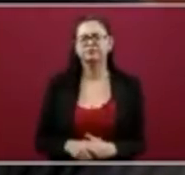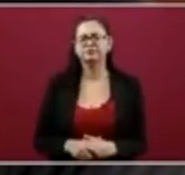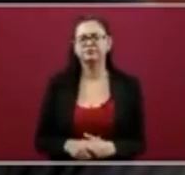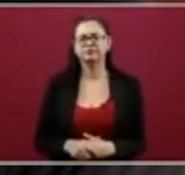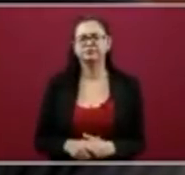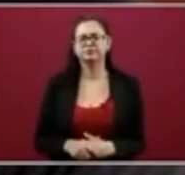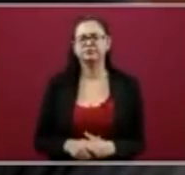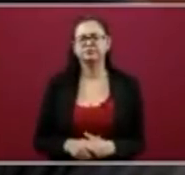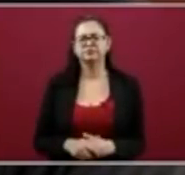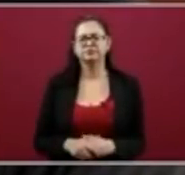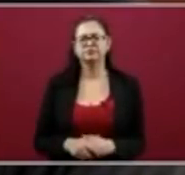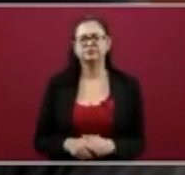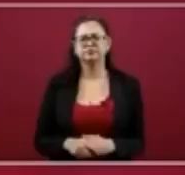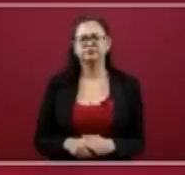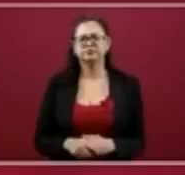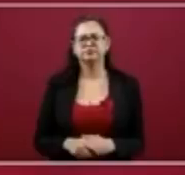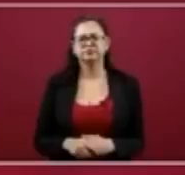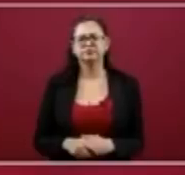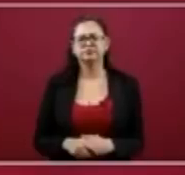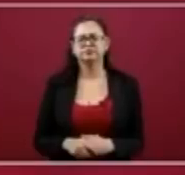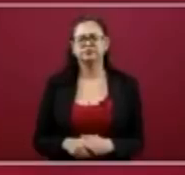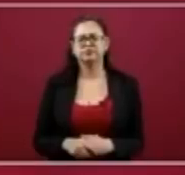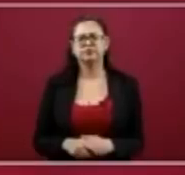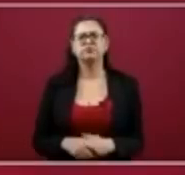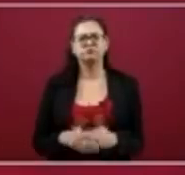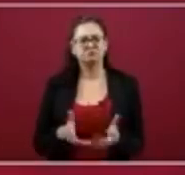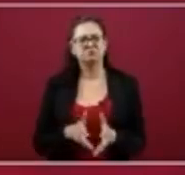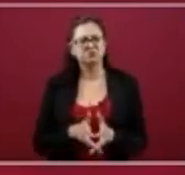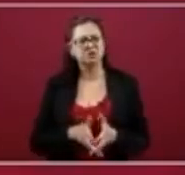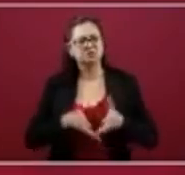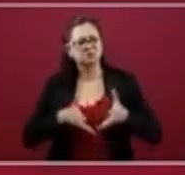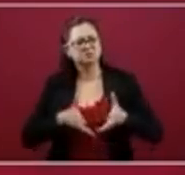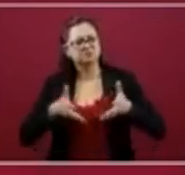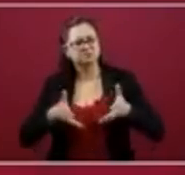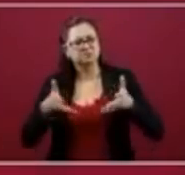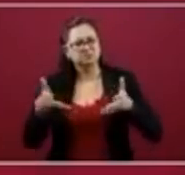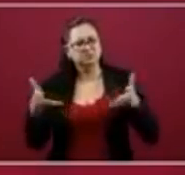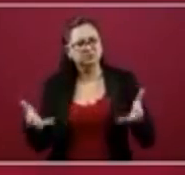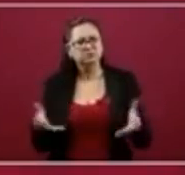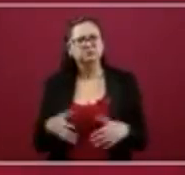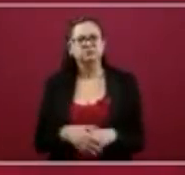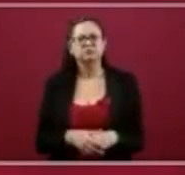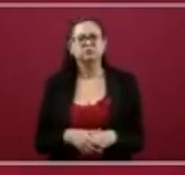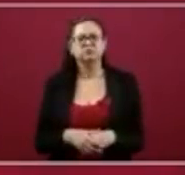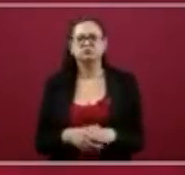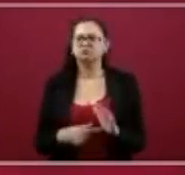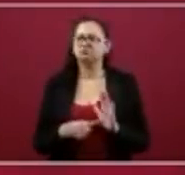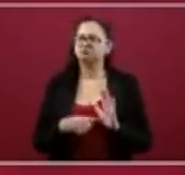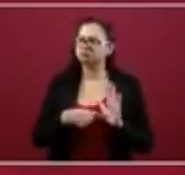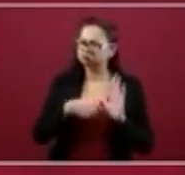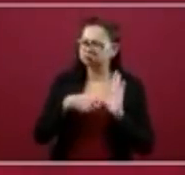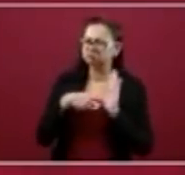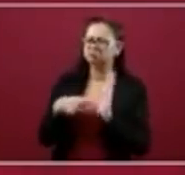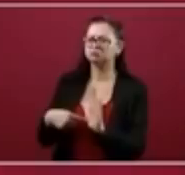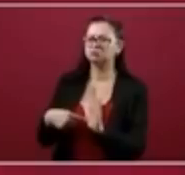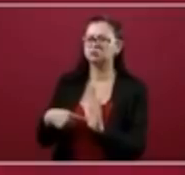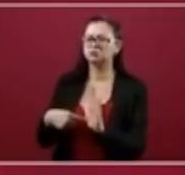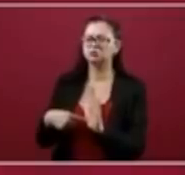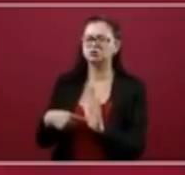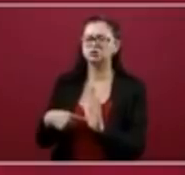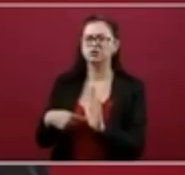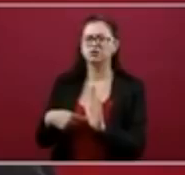que vamos a crecer y que vamos a darles un ejemplo de